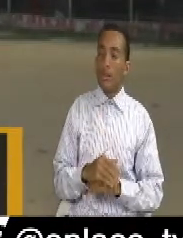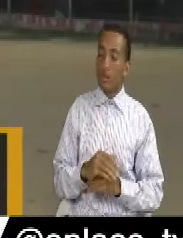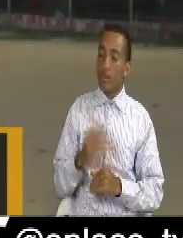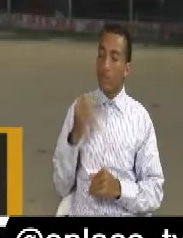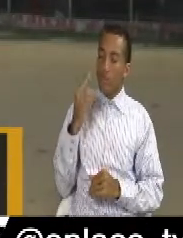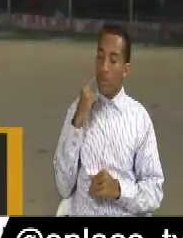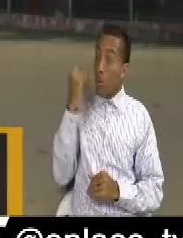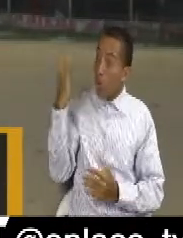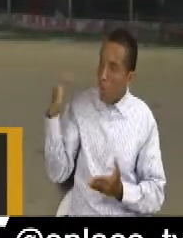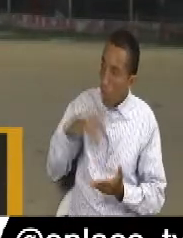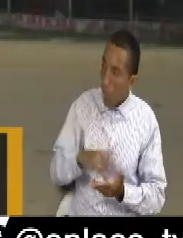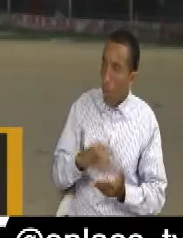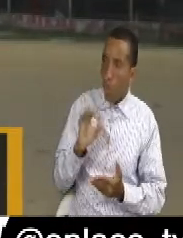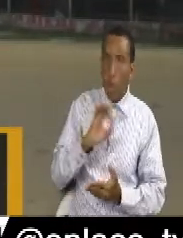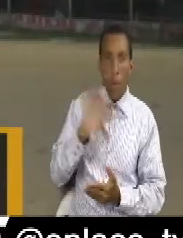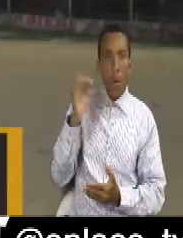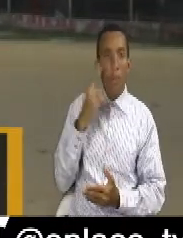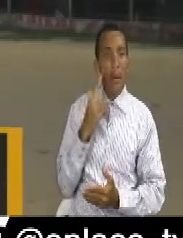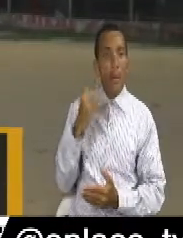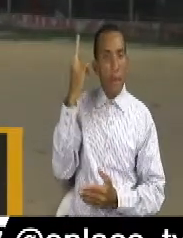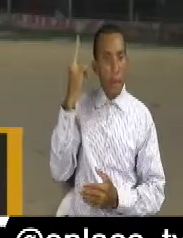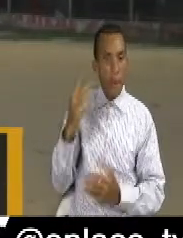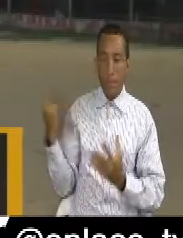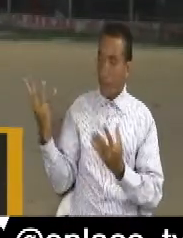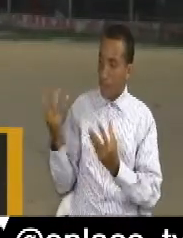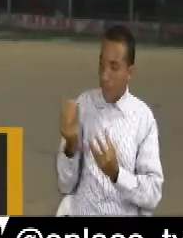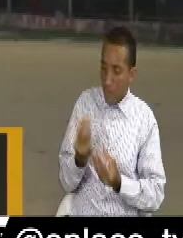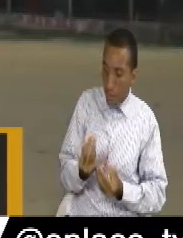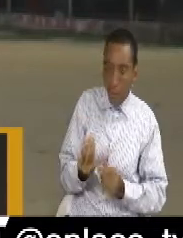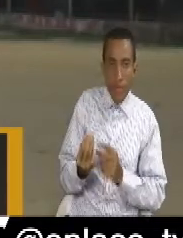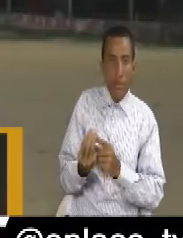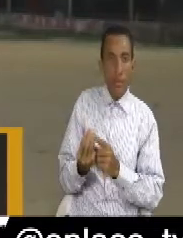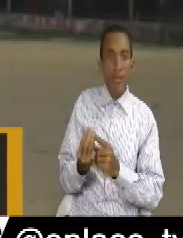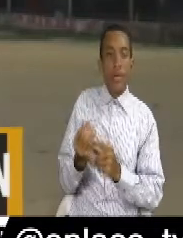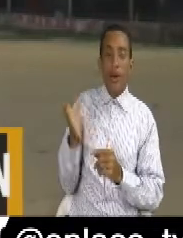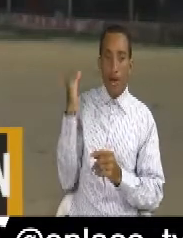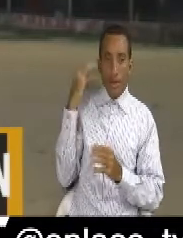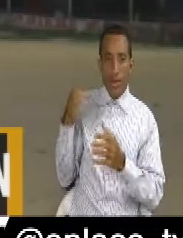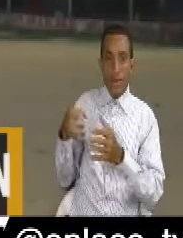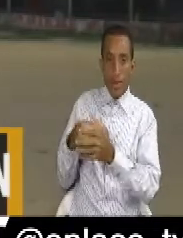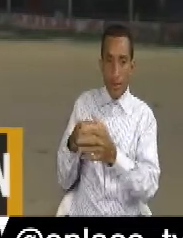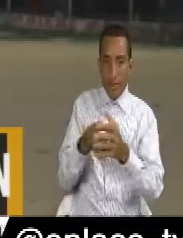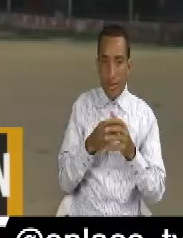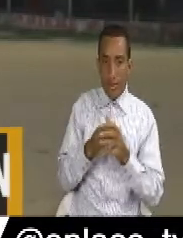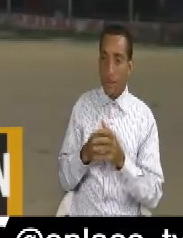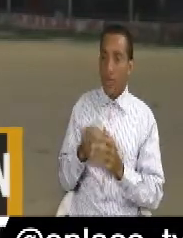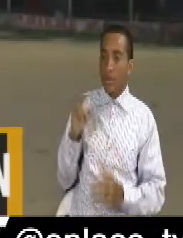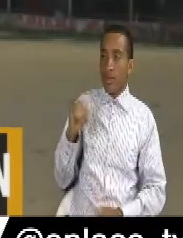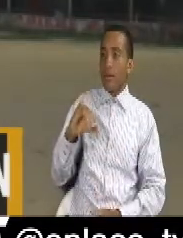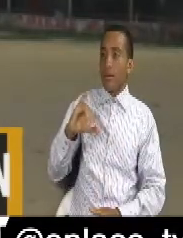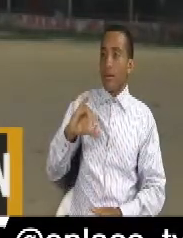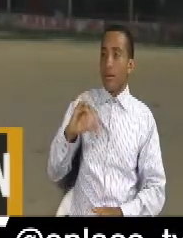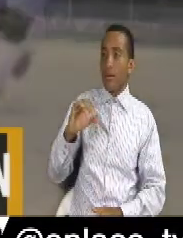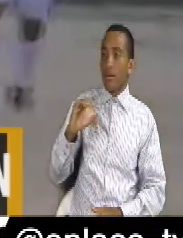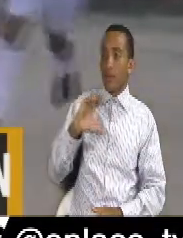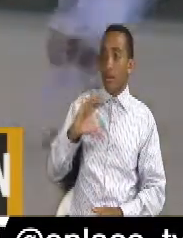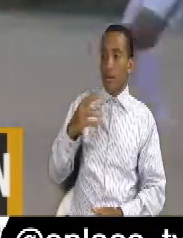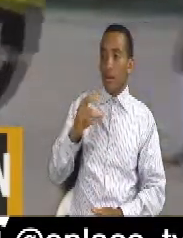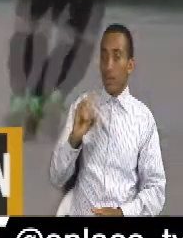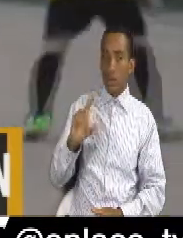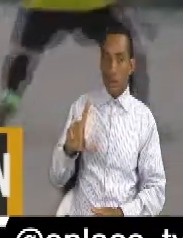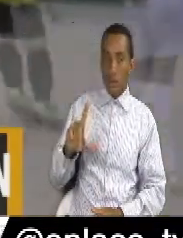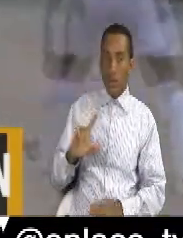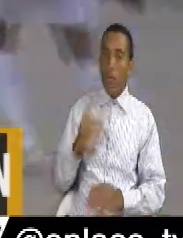iban a llegar aquí. La verdad es que son equipos que he visto como el de ayer. Nicole es un equipo por primera vez que llega a la cancha de la